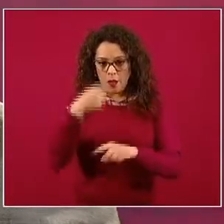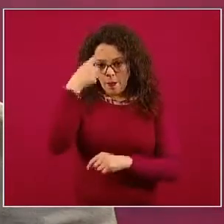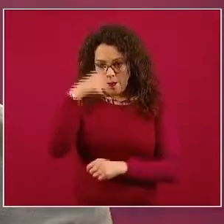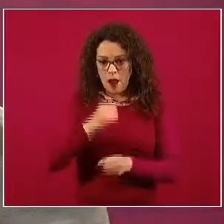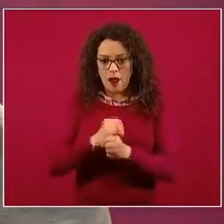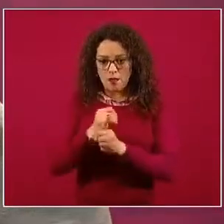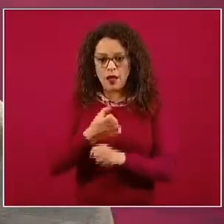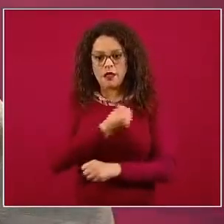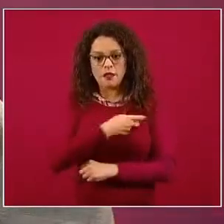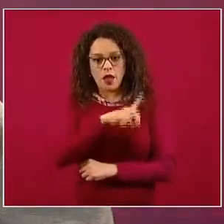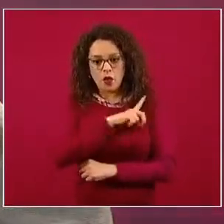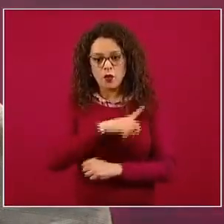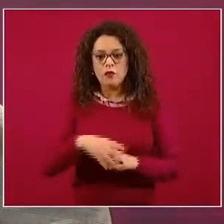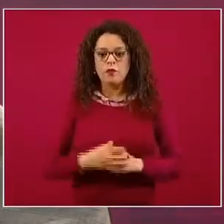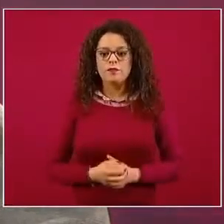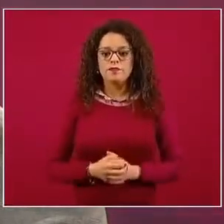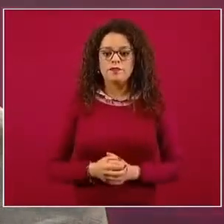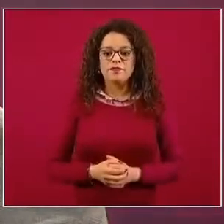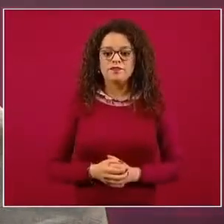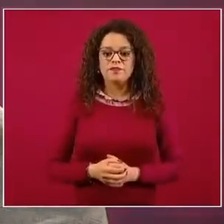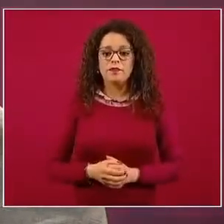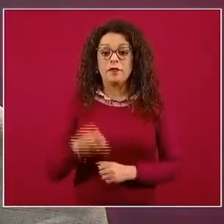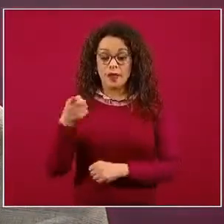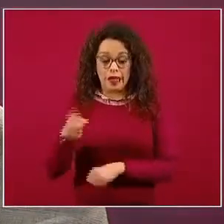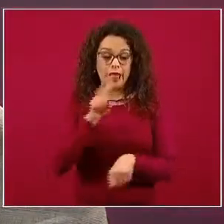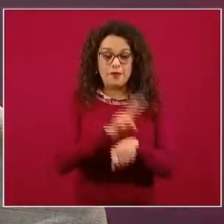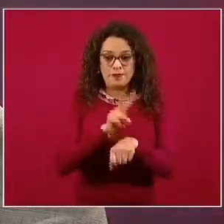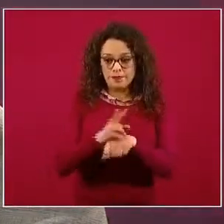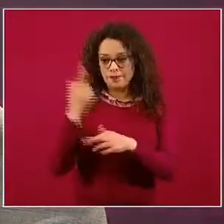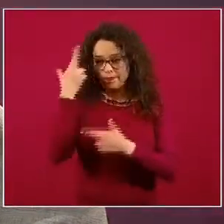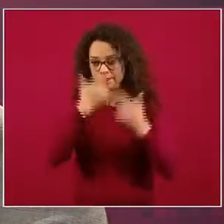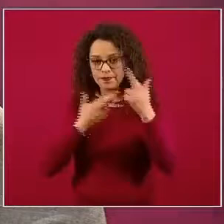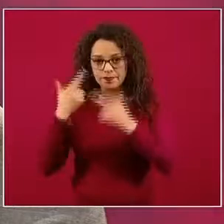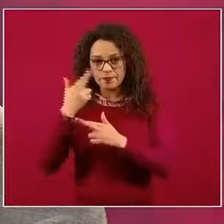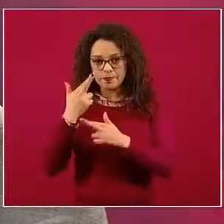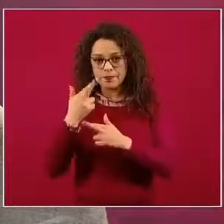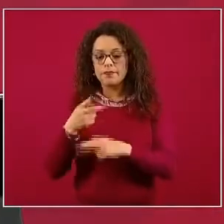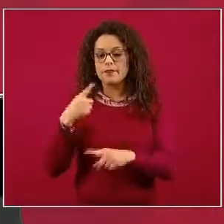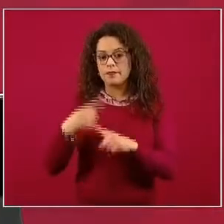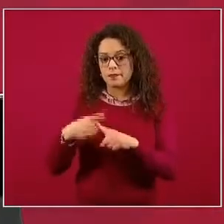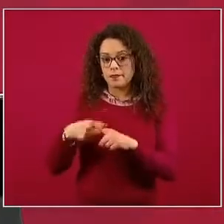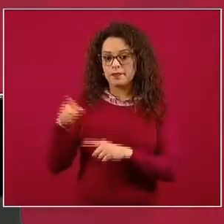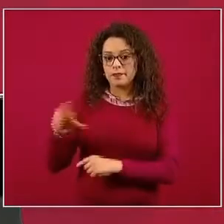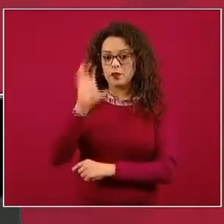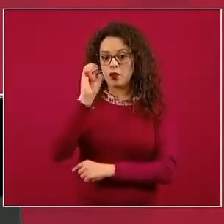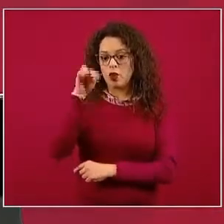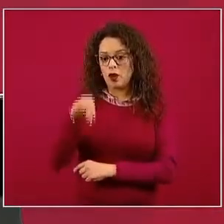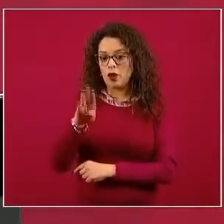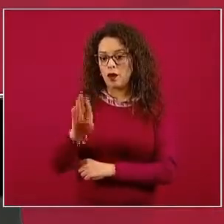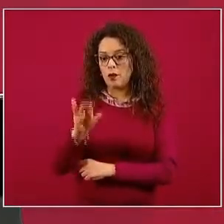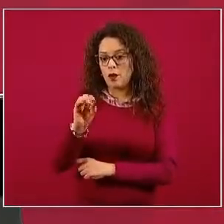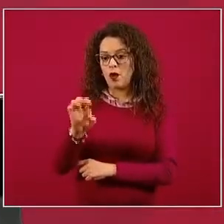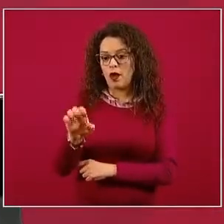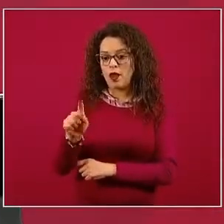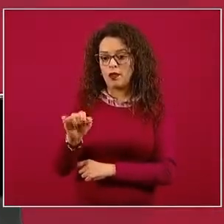salud y que supervisa la Comisión Nacional de Ética, la Conbioética.